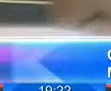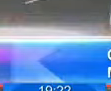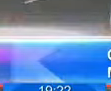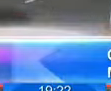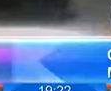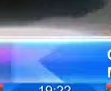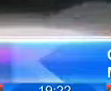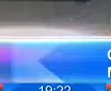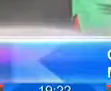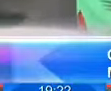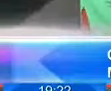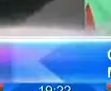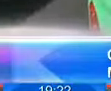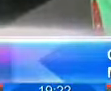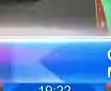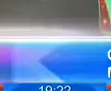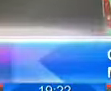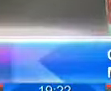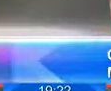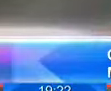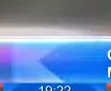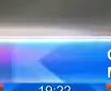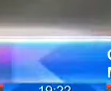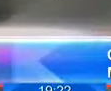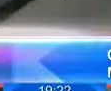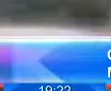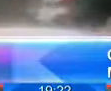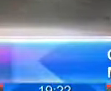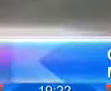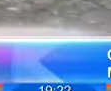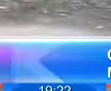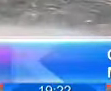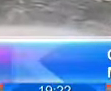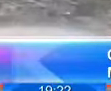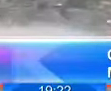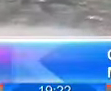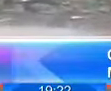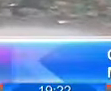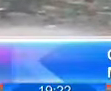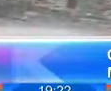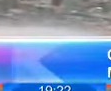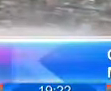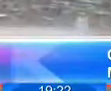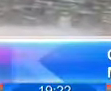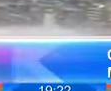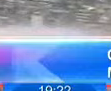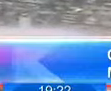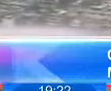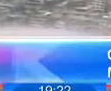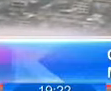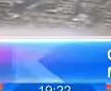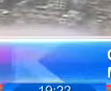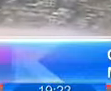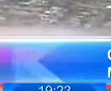cubrir el financiamiento de varias obras en la ciudad. Gestión municipal que, según el concejal Jorge Albán, tendría un tinte